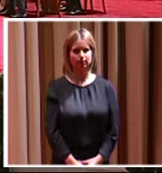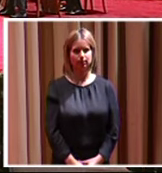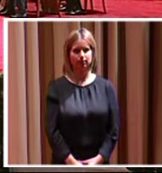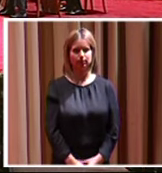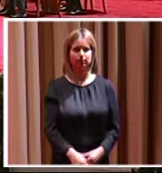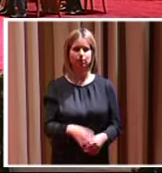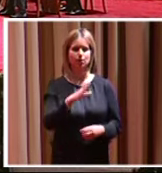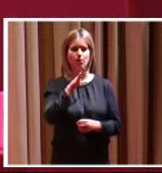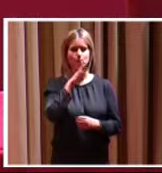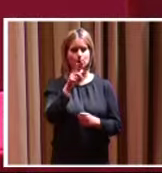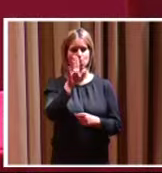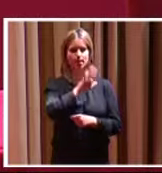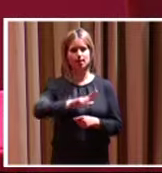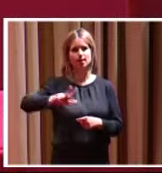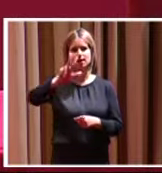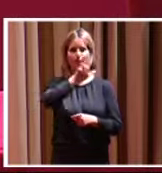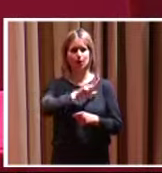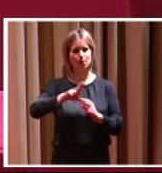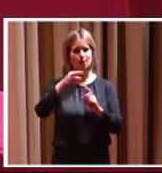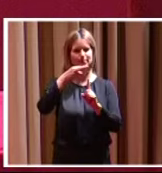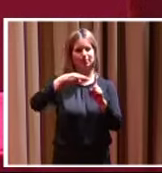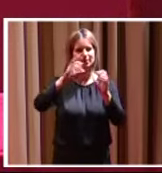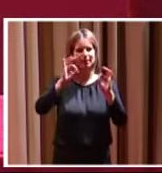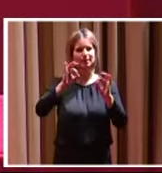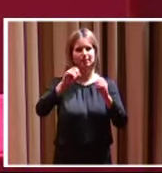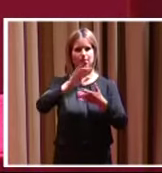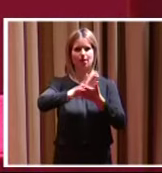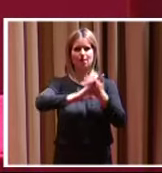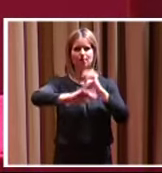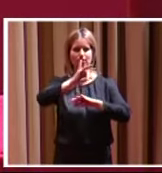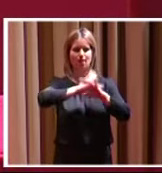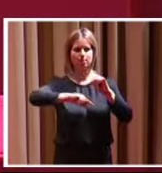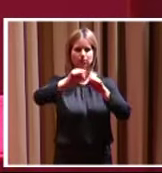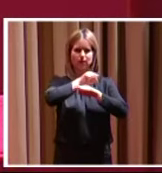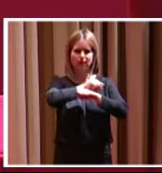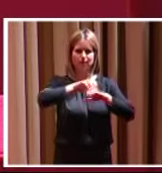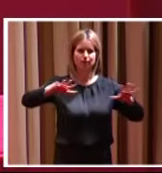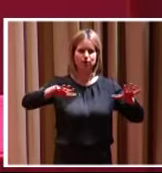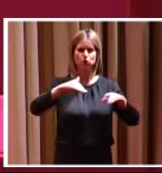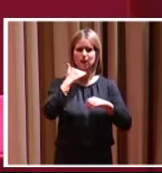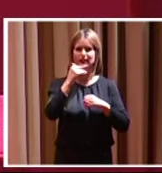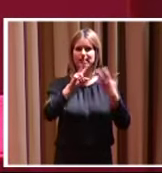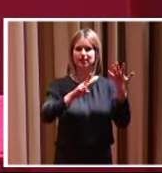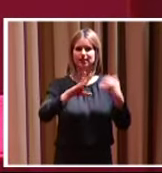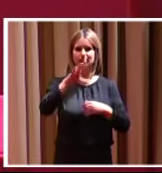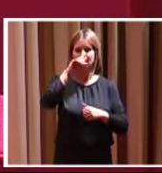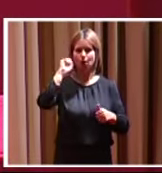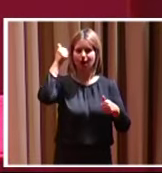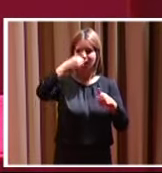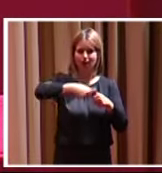Por ser referente a nivel nacional en la difusión del flamenco a lo largo de sus cerca de 75